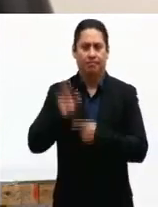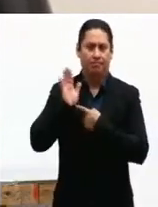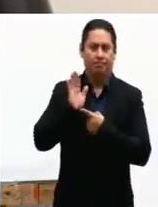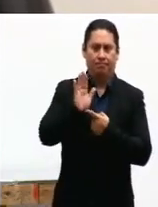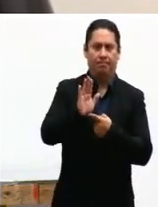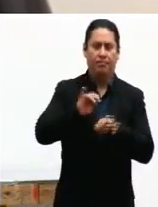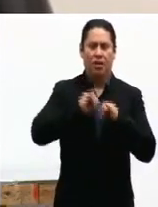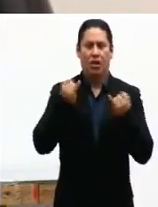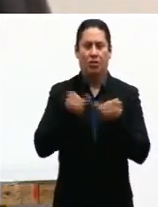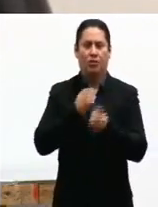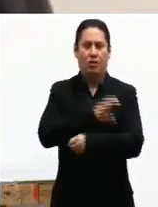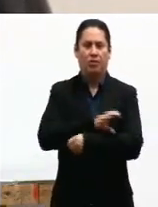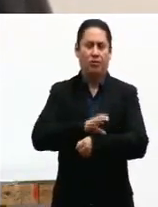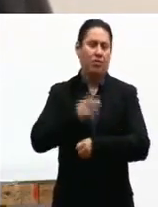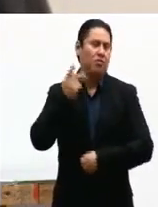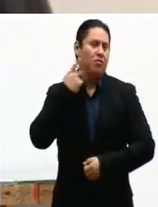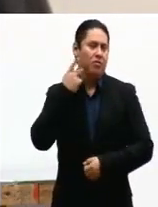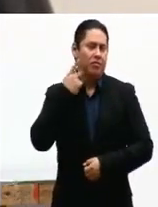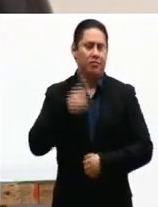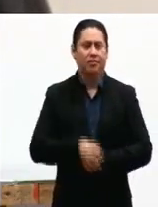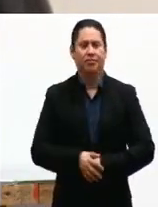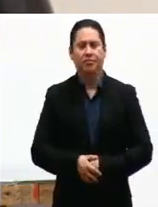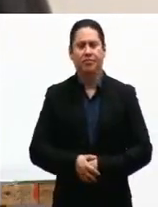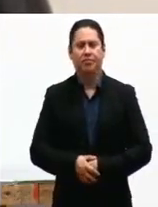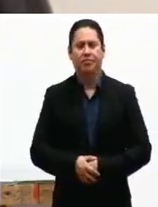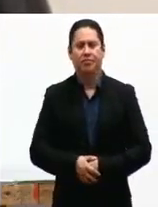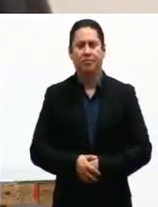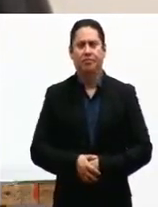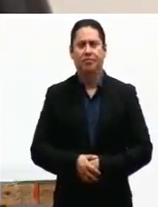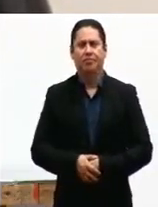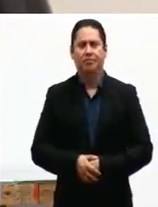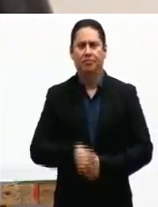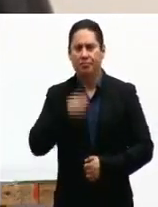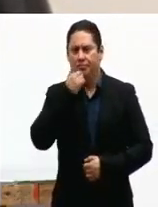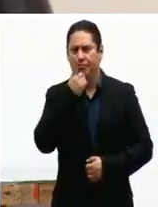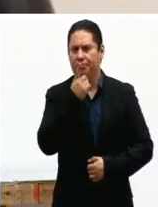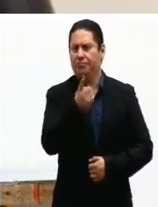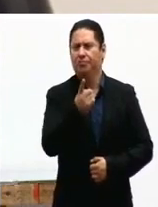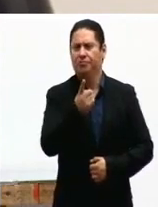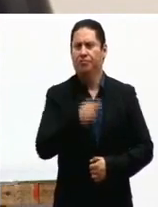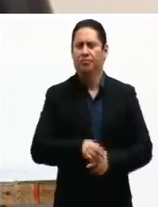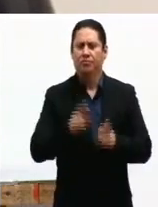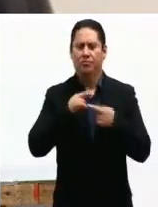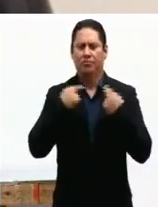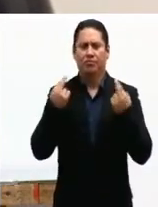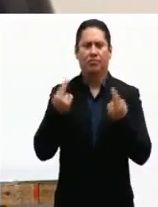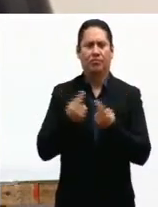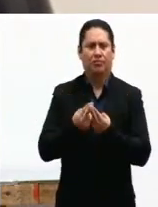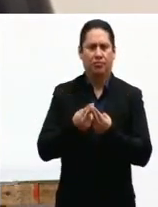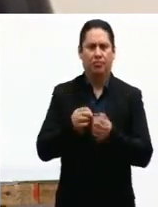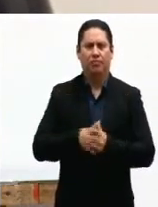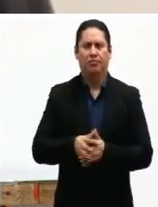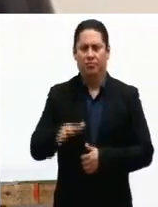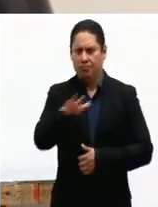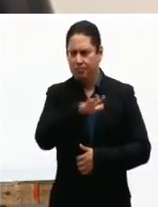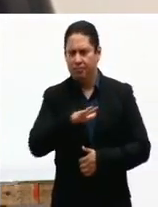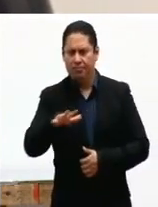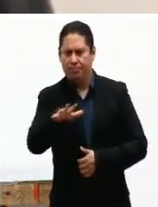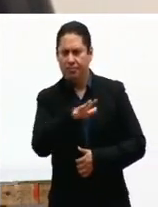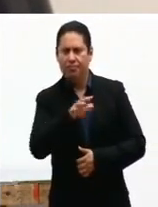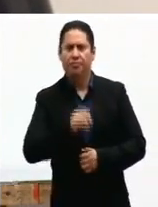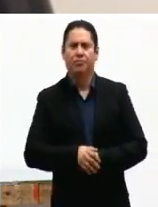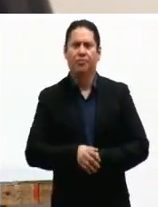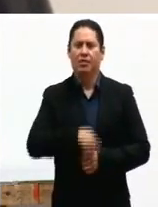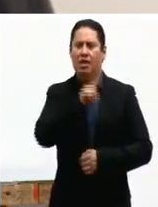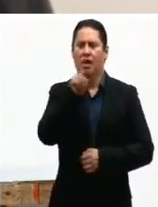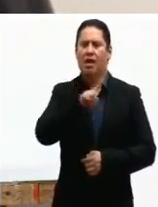Junta de Coordinación Política, yo ya lo había manifestado hace algunos días, dice que la reunión con la comisario general Gabriela